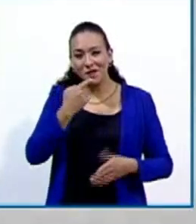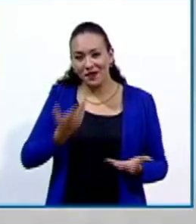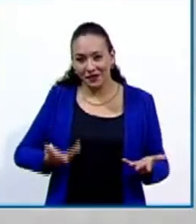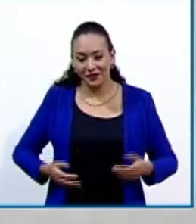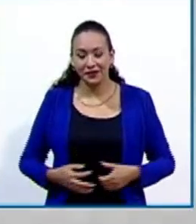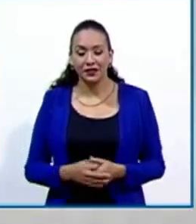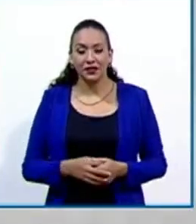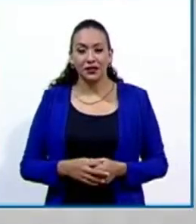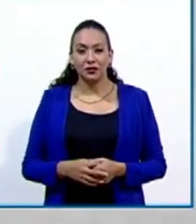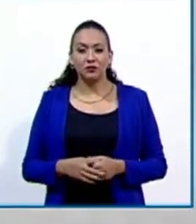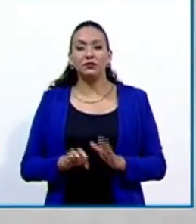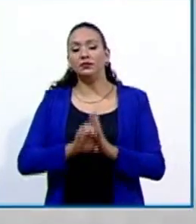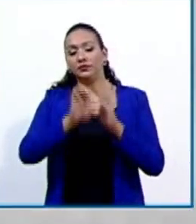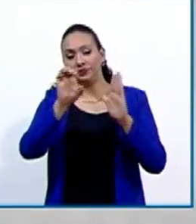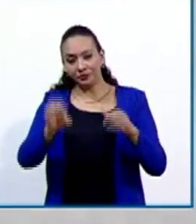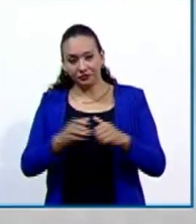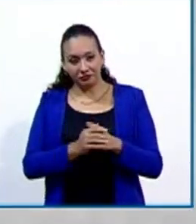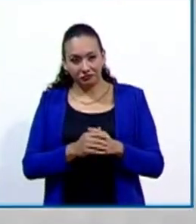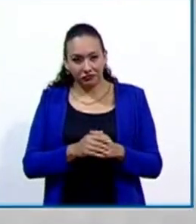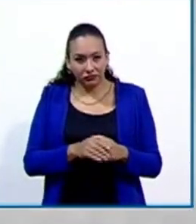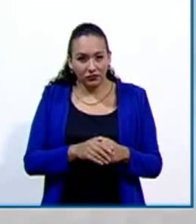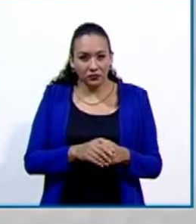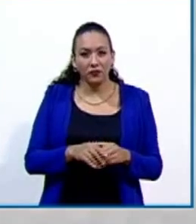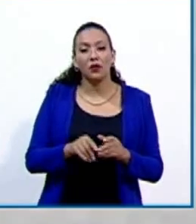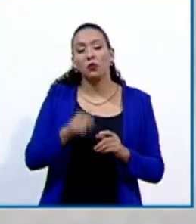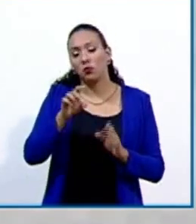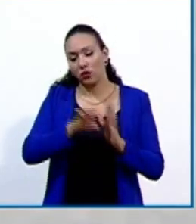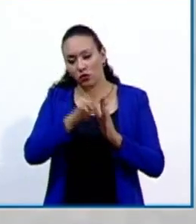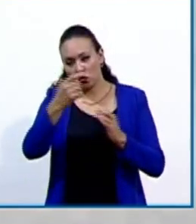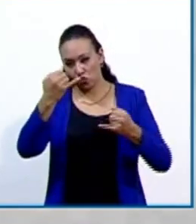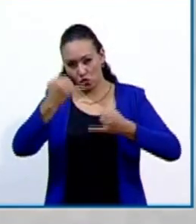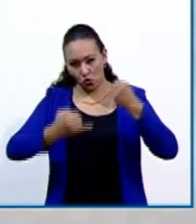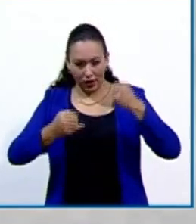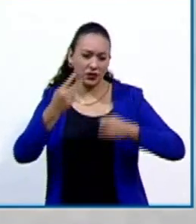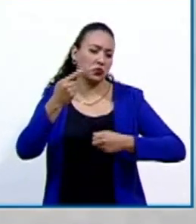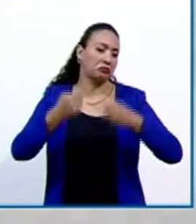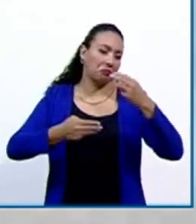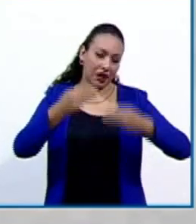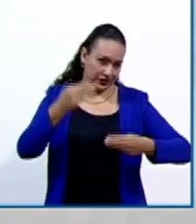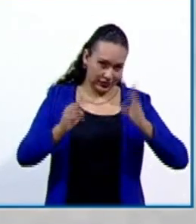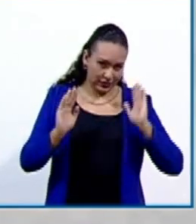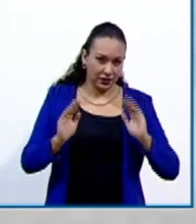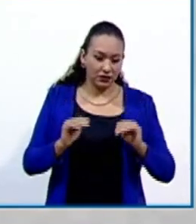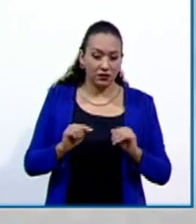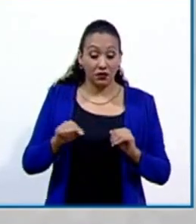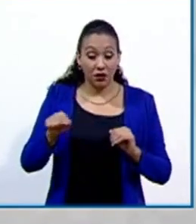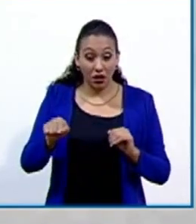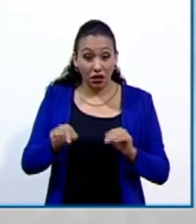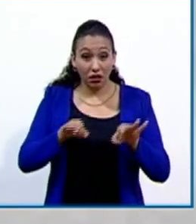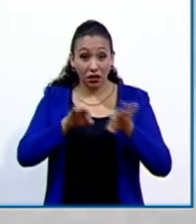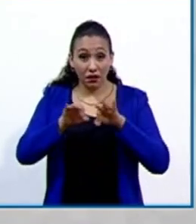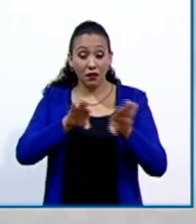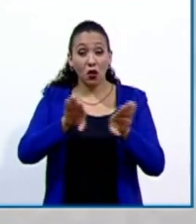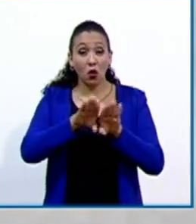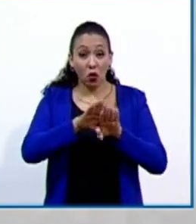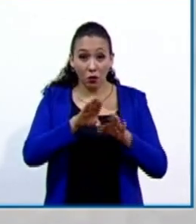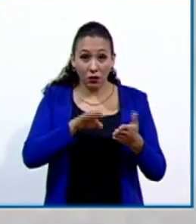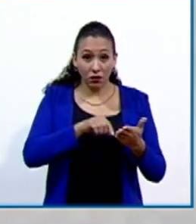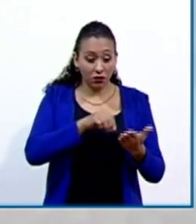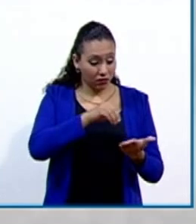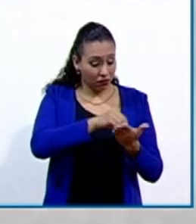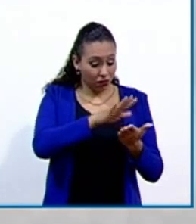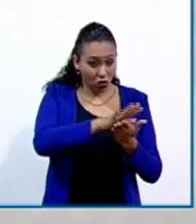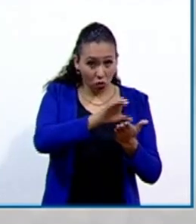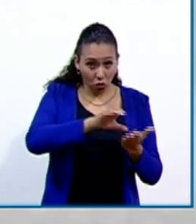No vamos a saber si van a estar alineados con una agenda constitucional democrática o van a estar alineados con una agenda política